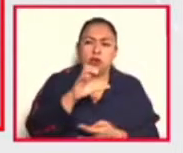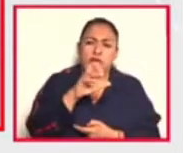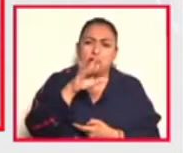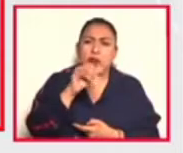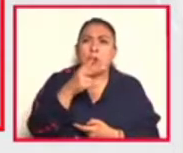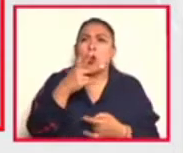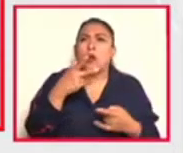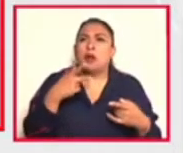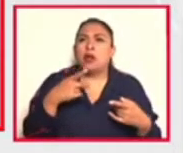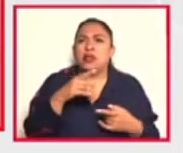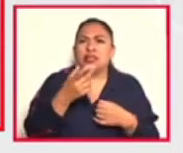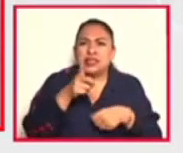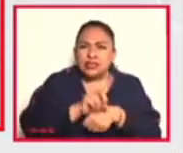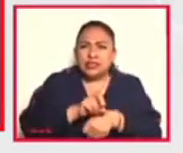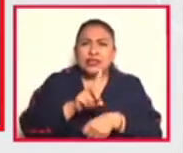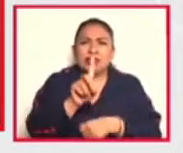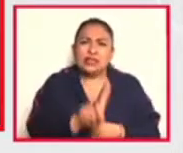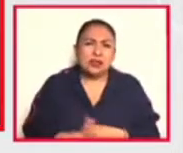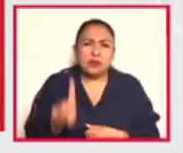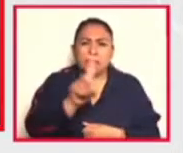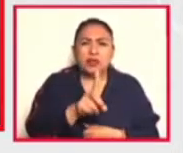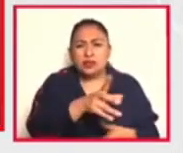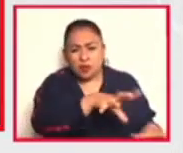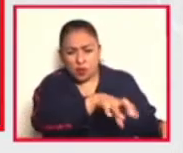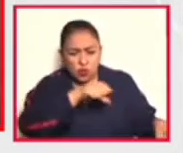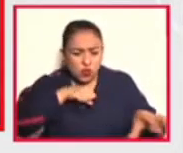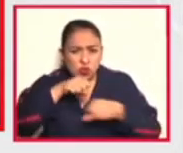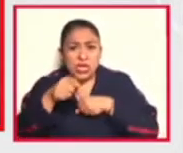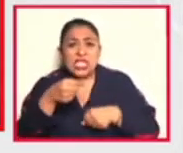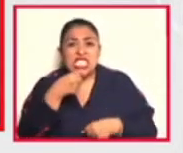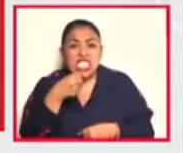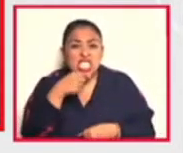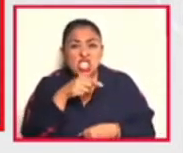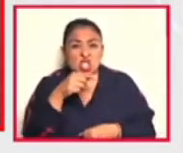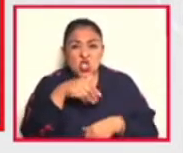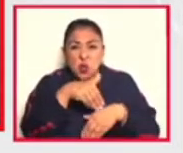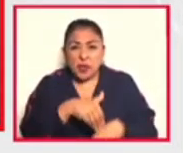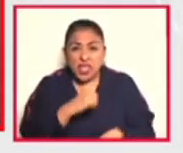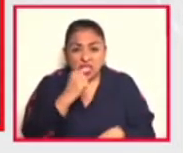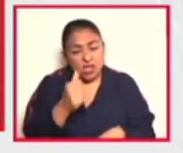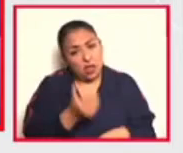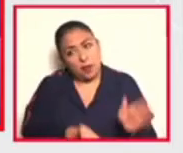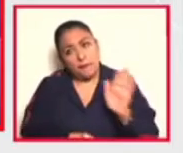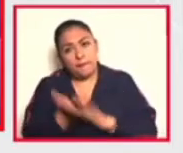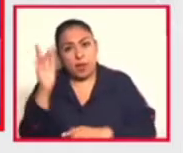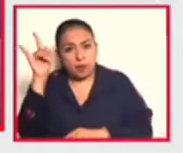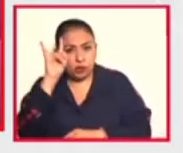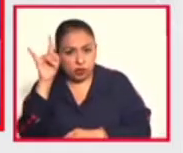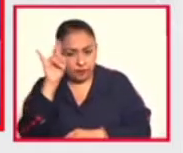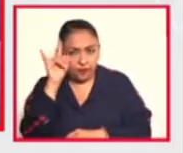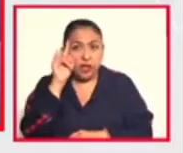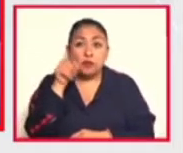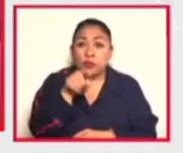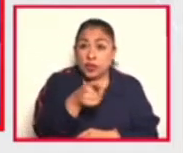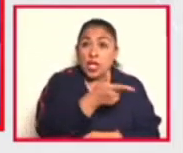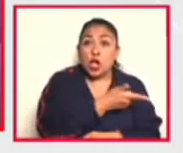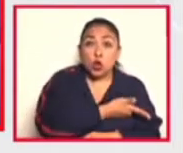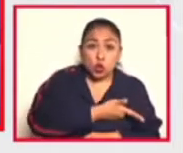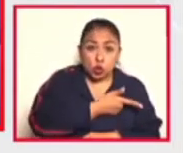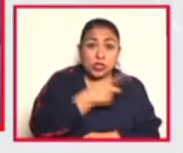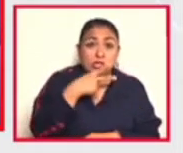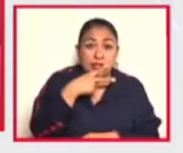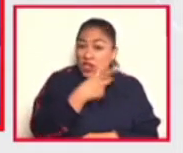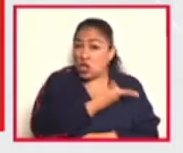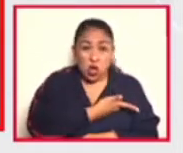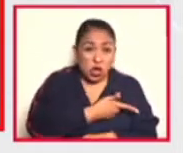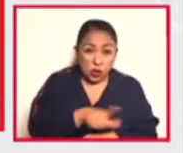cada diciembre se lleva al infierno a todos los niños mal portados. Si a usted le gusta la Navidad, ahora le vamos a dar un pretexto para que le guste más.